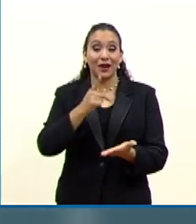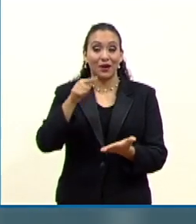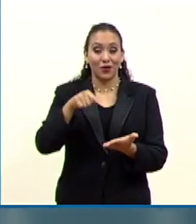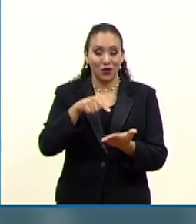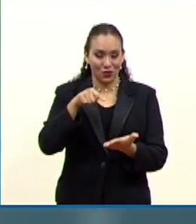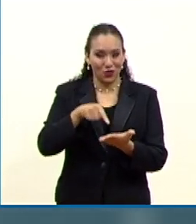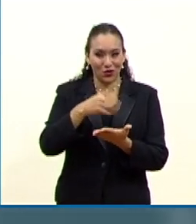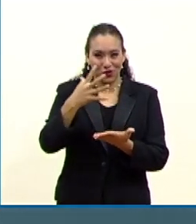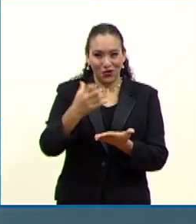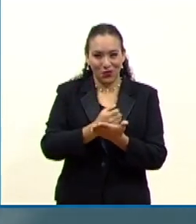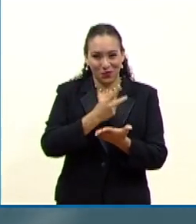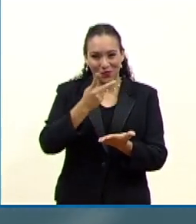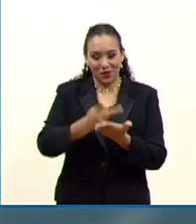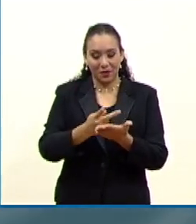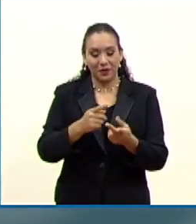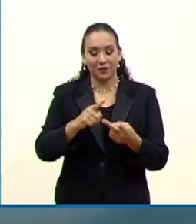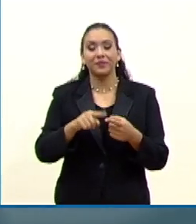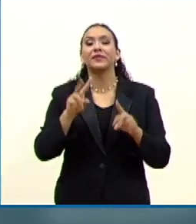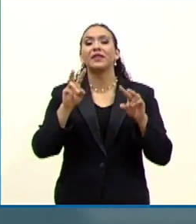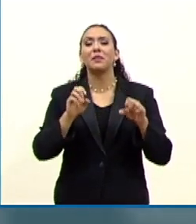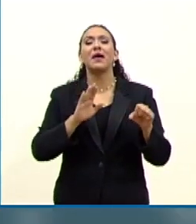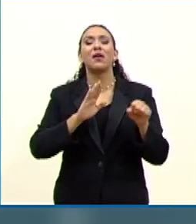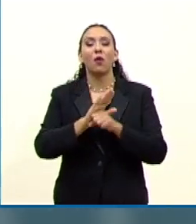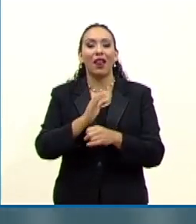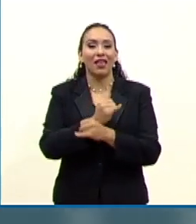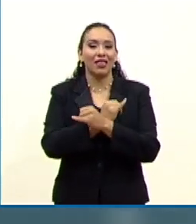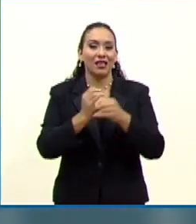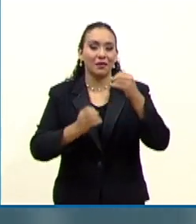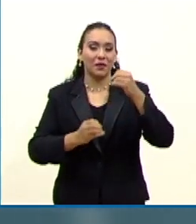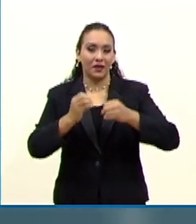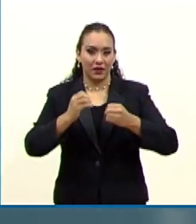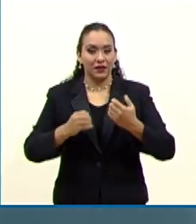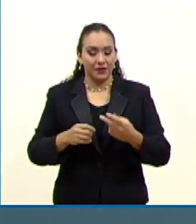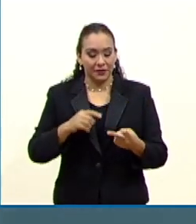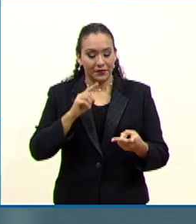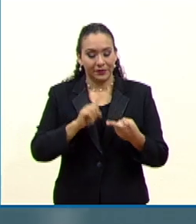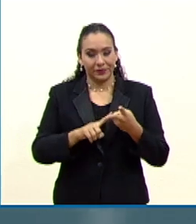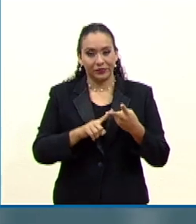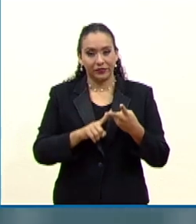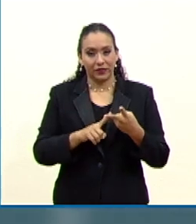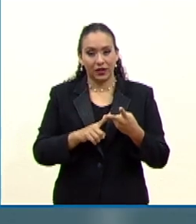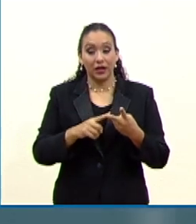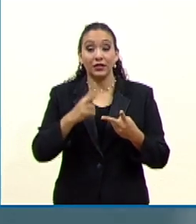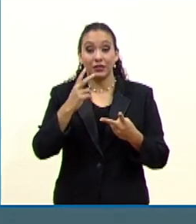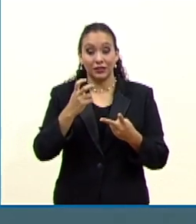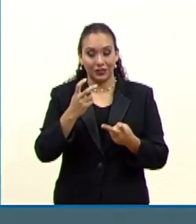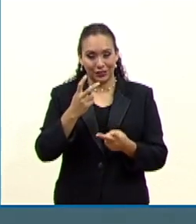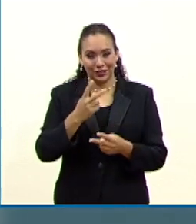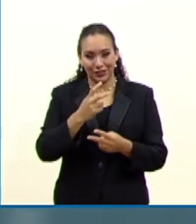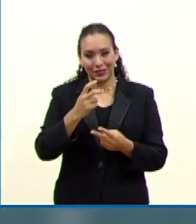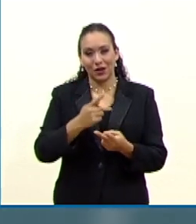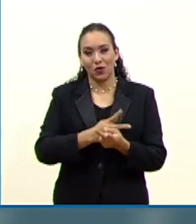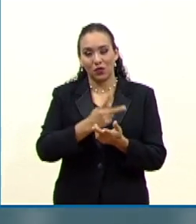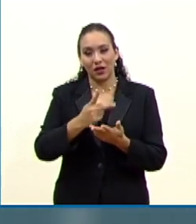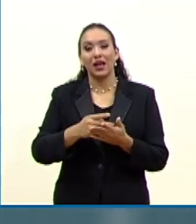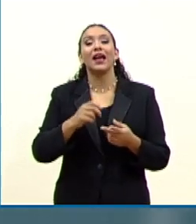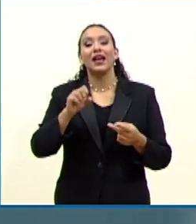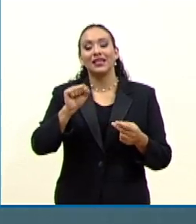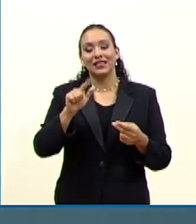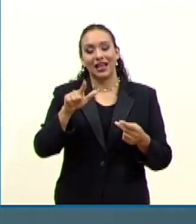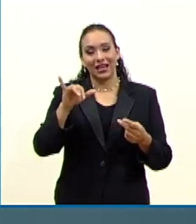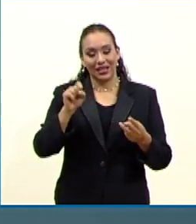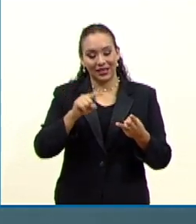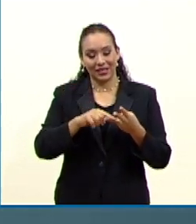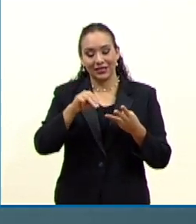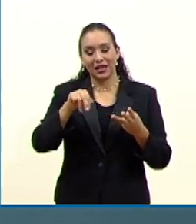La independencia judicial bajo amenaza en México. El segundo puesto fue para Ana Sofía Salinas Estefan y Mariel